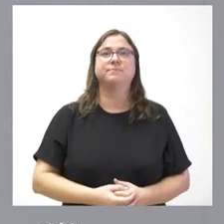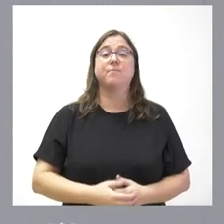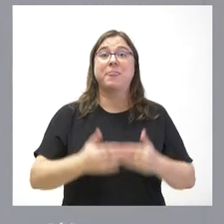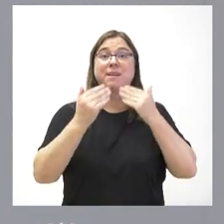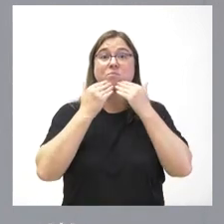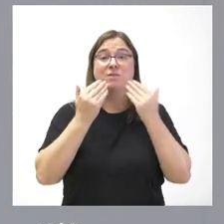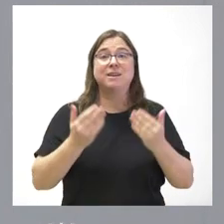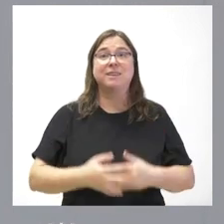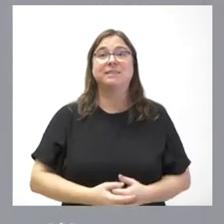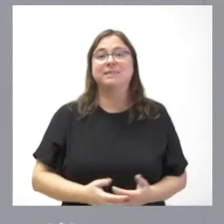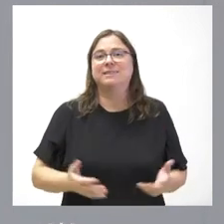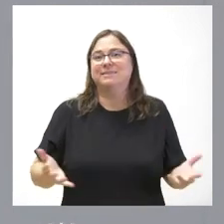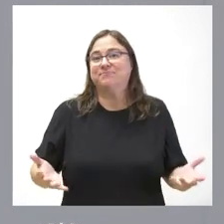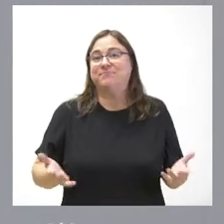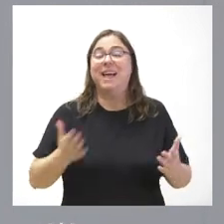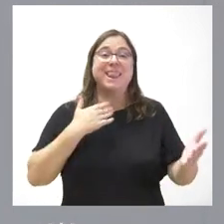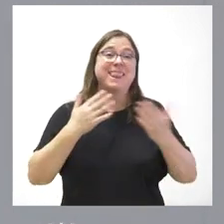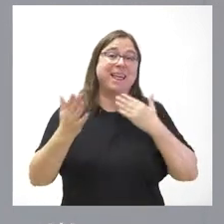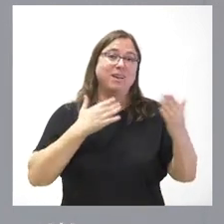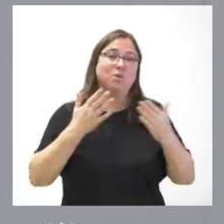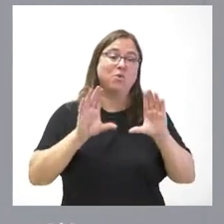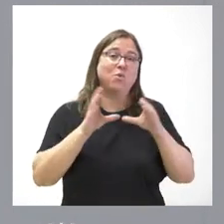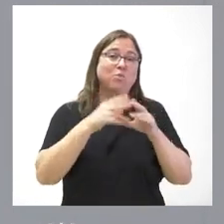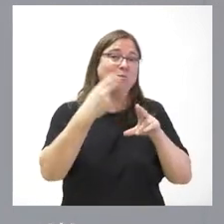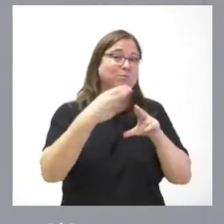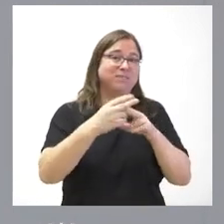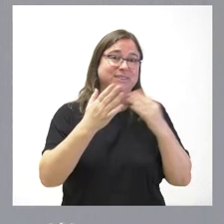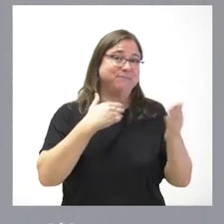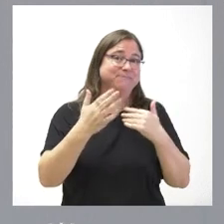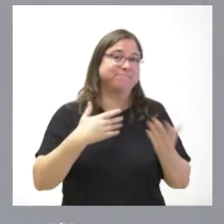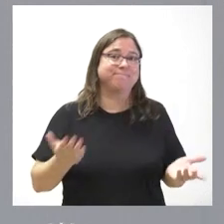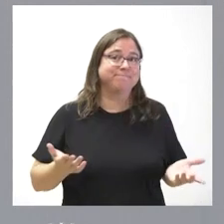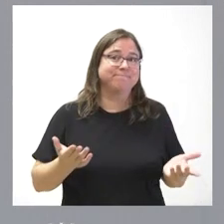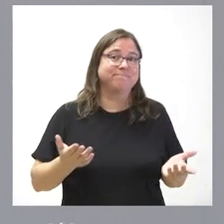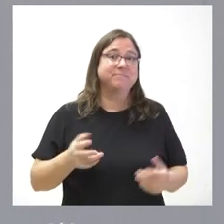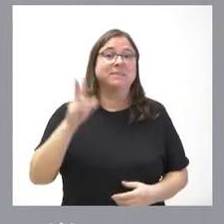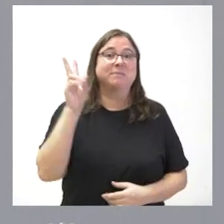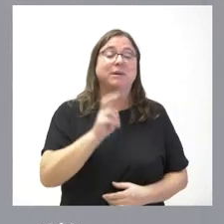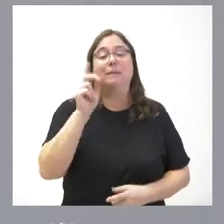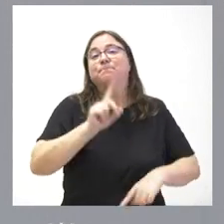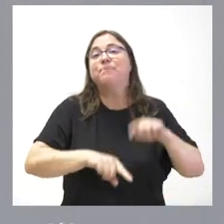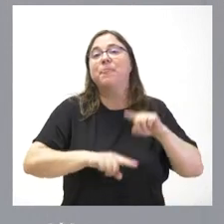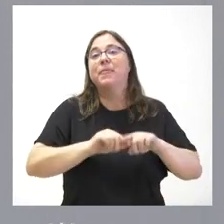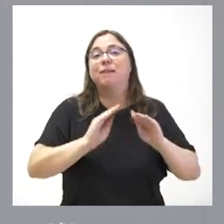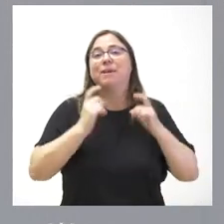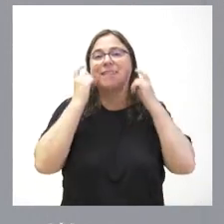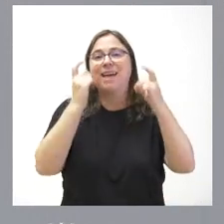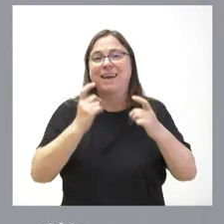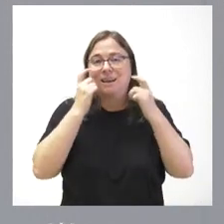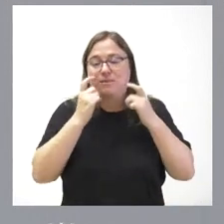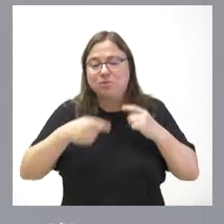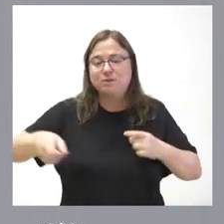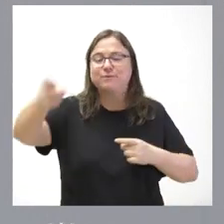gracias Pues los diálogos entre grupos parlamentarios lógicamente la utilidad de los mismos también depende del esfuerzo conjunto que